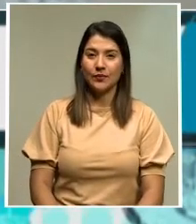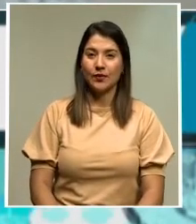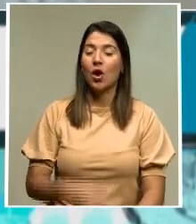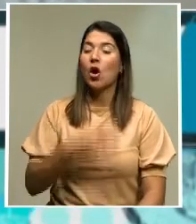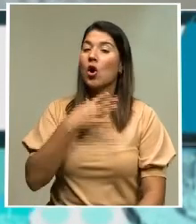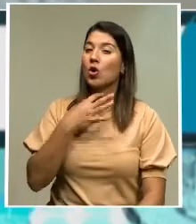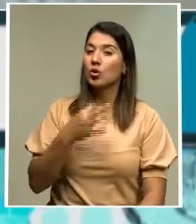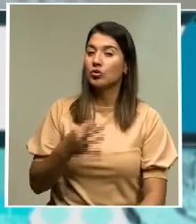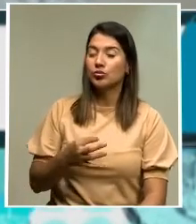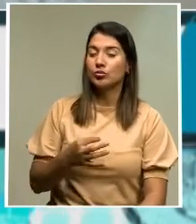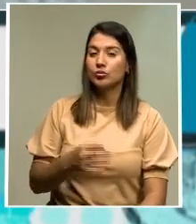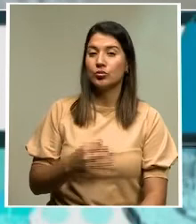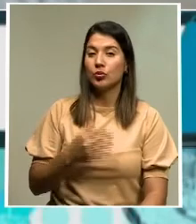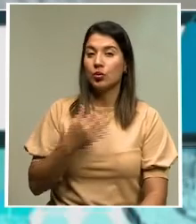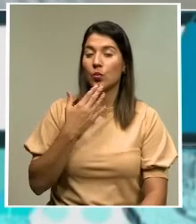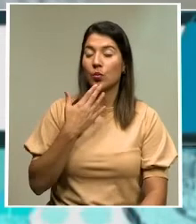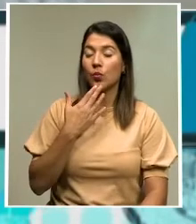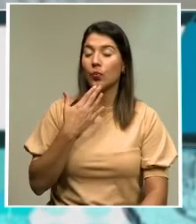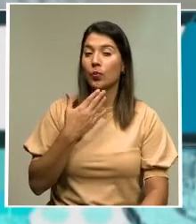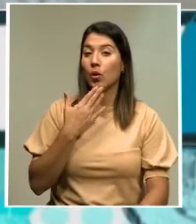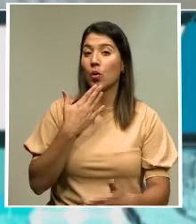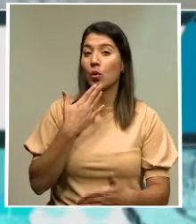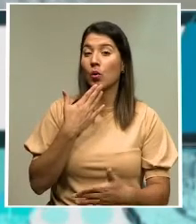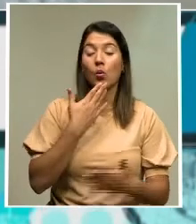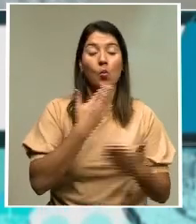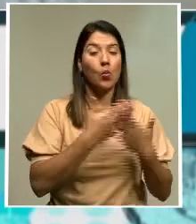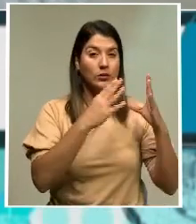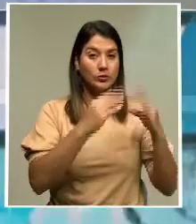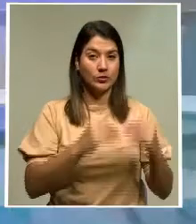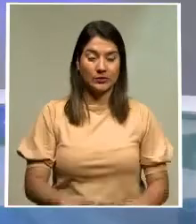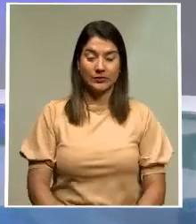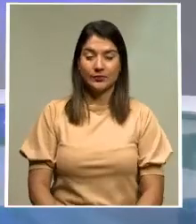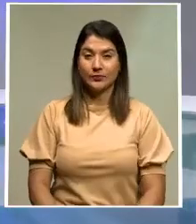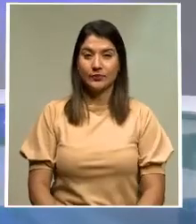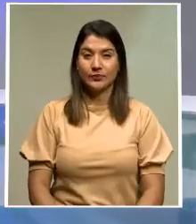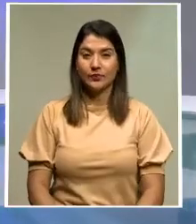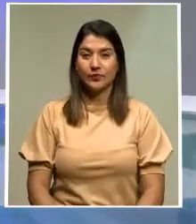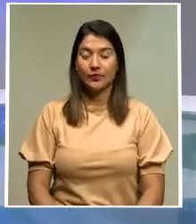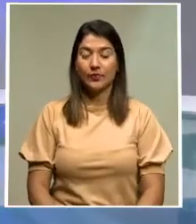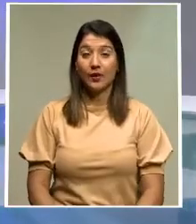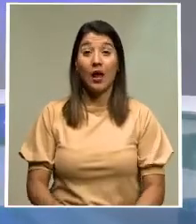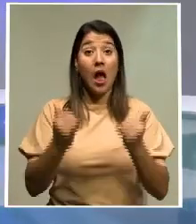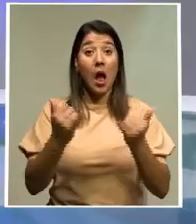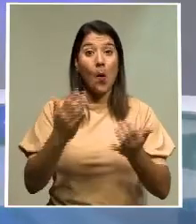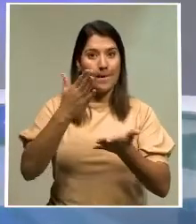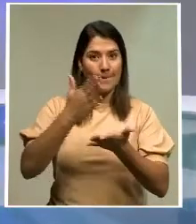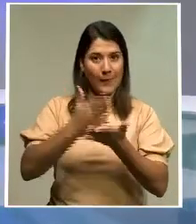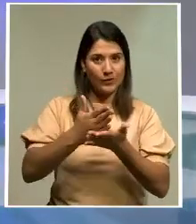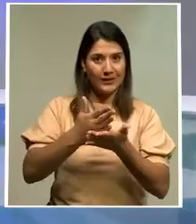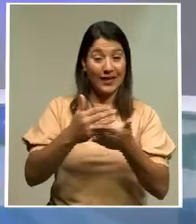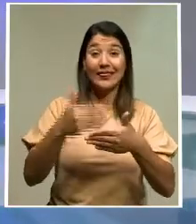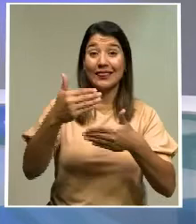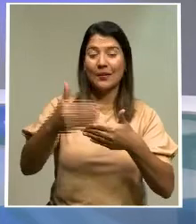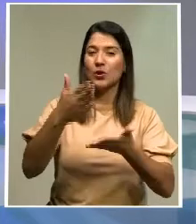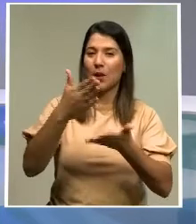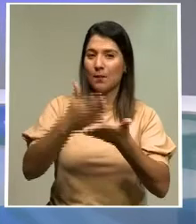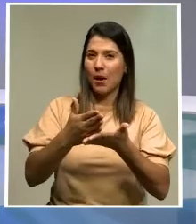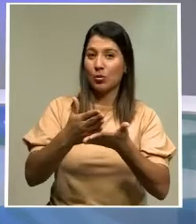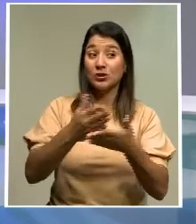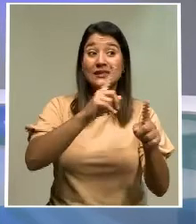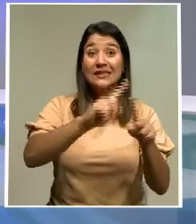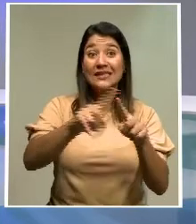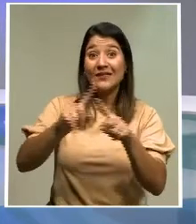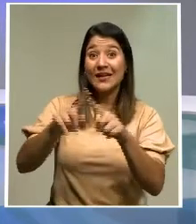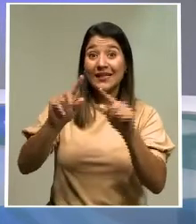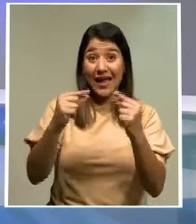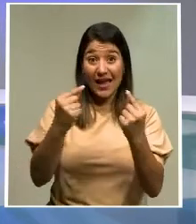Buenas noches. Un gusto, Ernesto. Buenas noches. Nos vamos a una pausa y al volver, distintos gremios